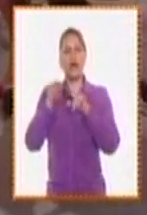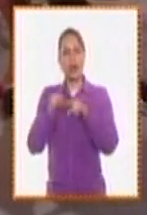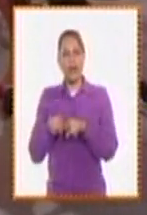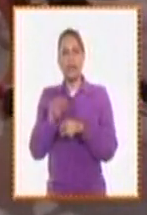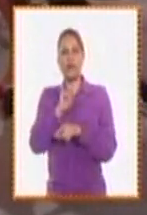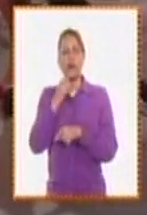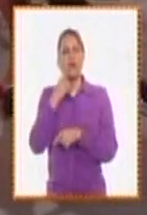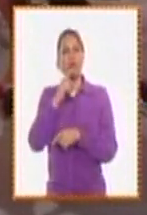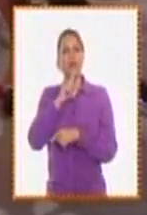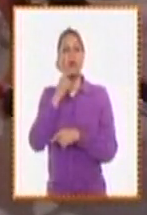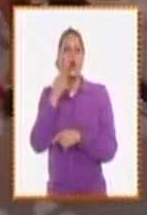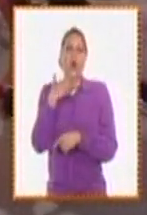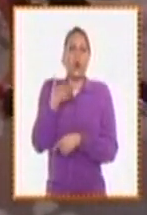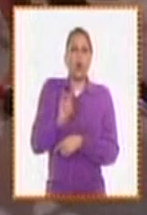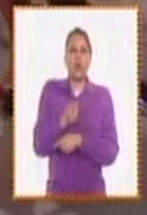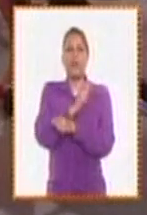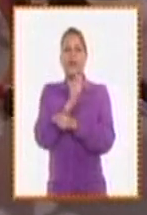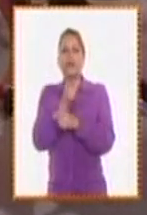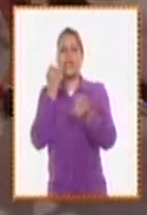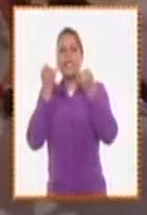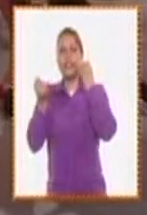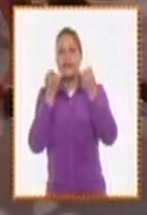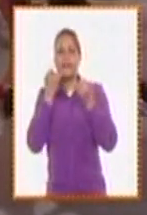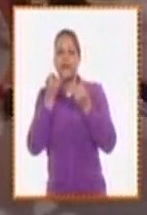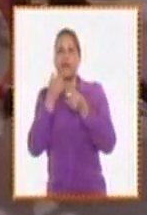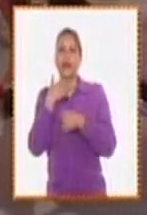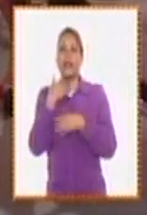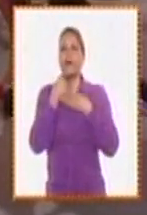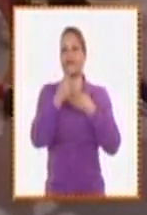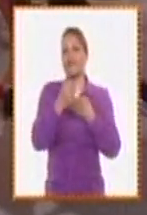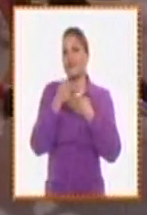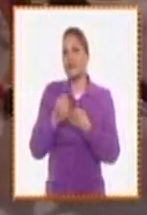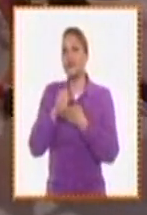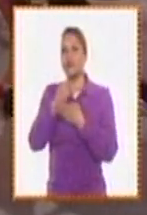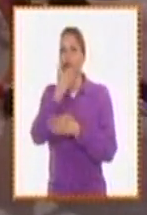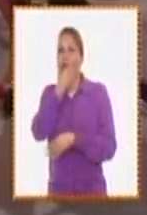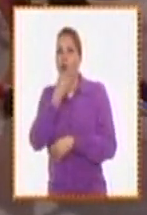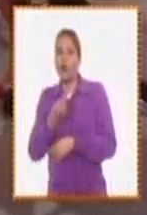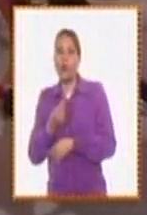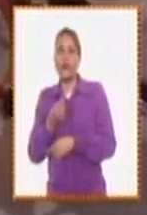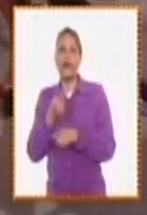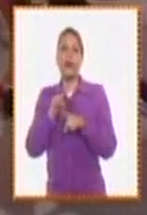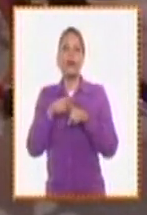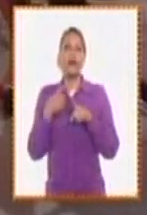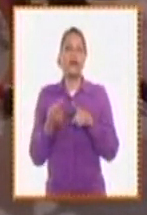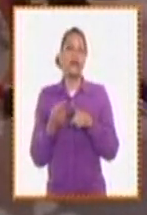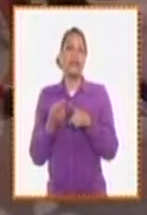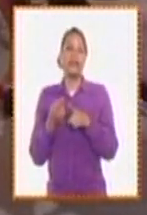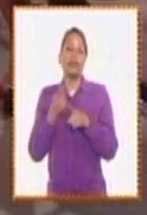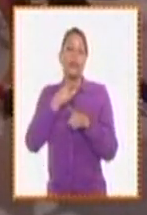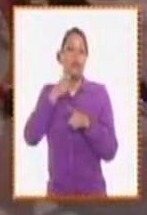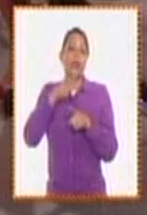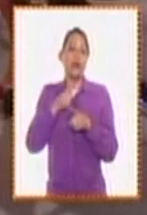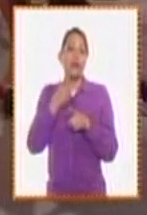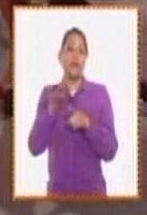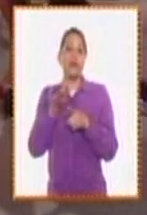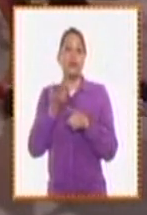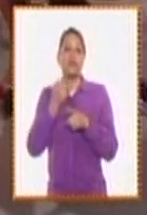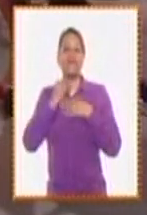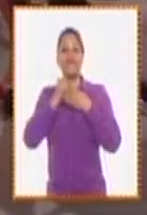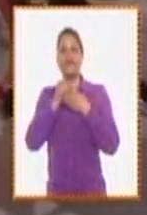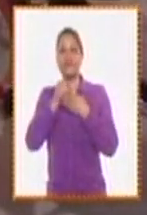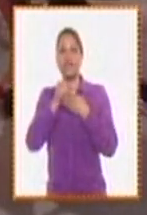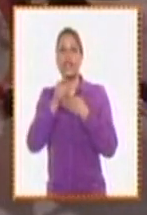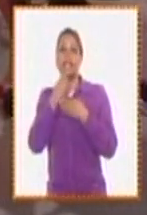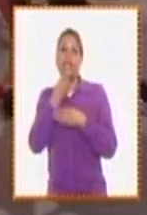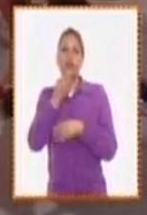maestro identificar esa posibilidad que no llegue a ese final y cómo no tener que